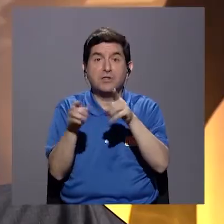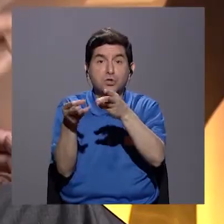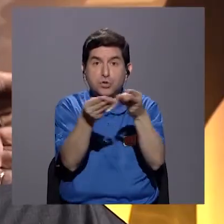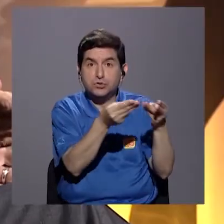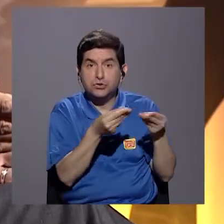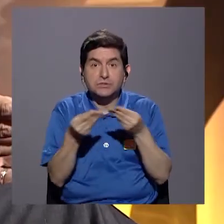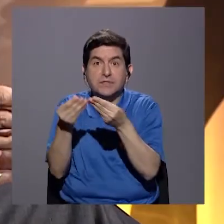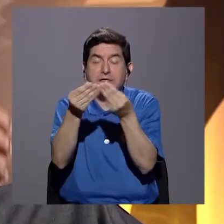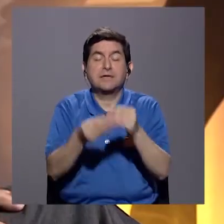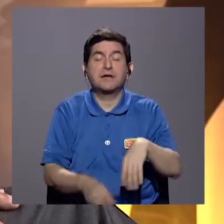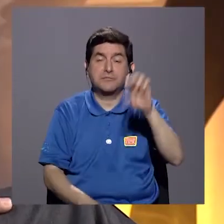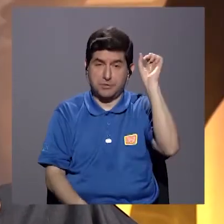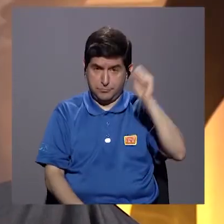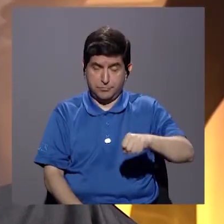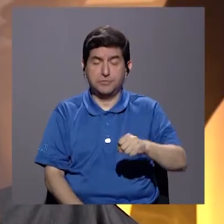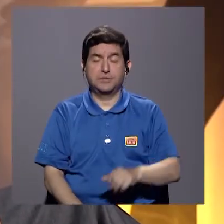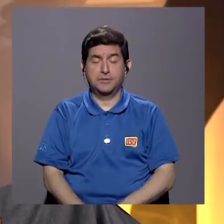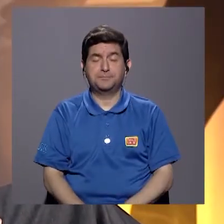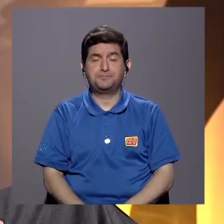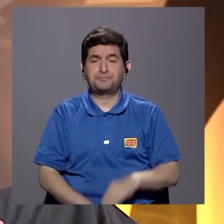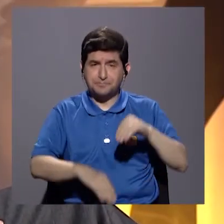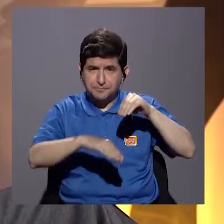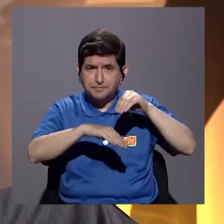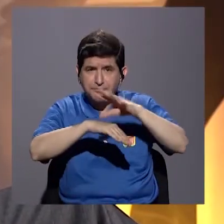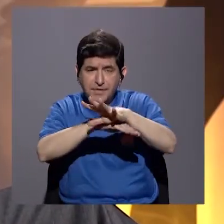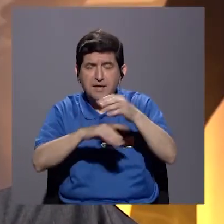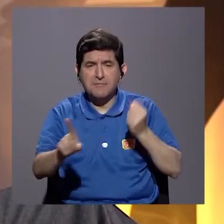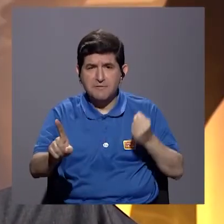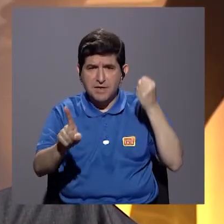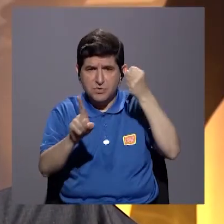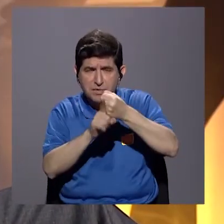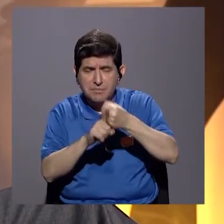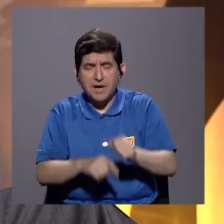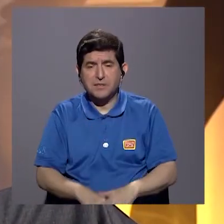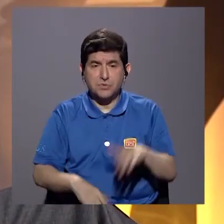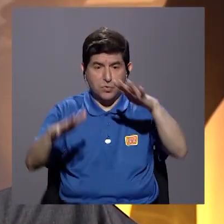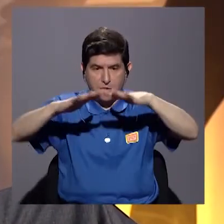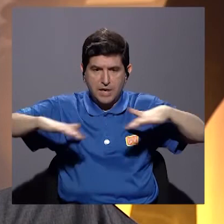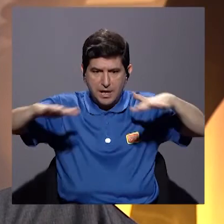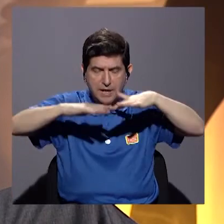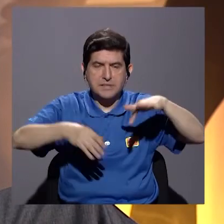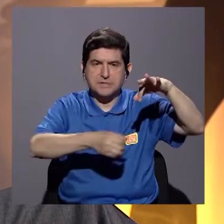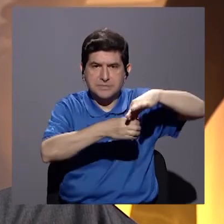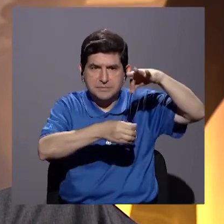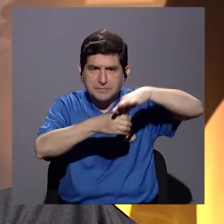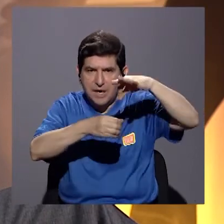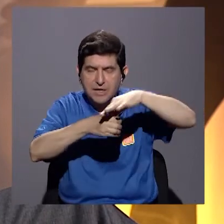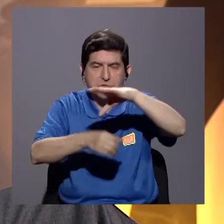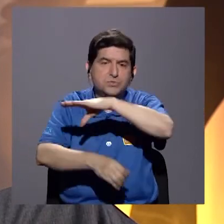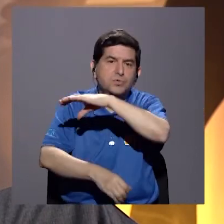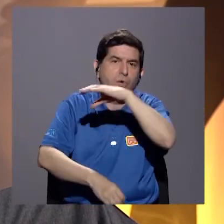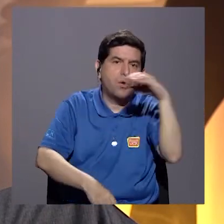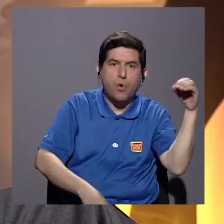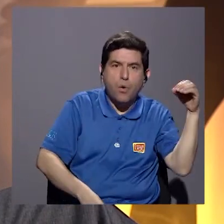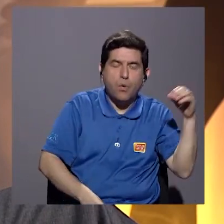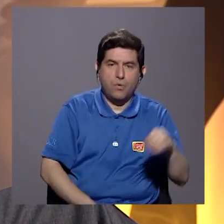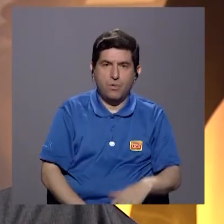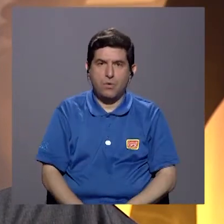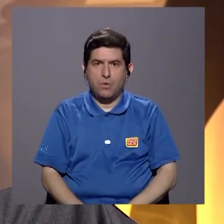en la tierra, además, por un lado, los efectos del impacto sobre la frontera agrícola o